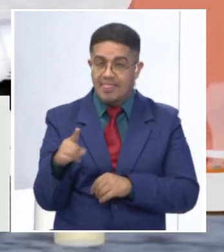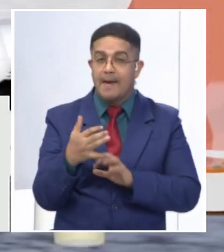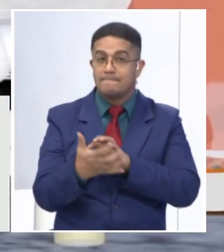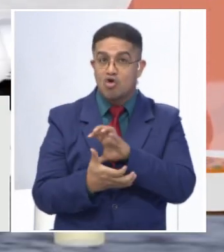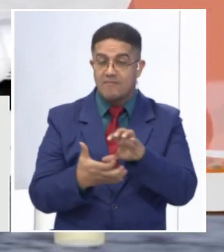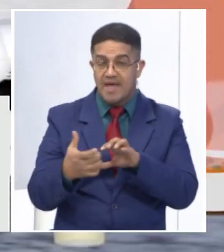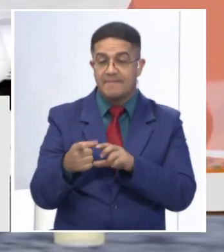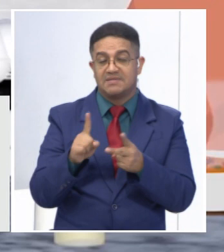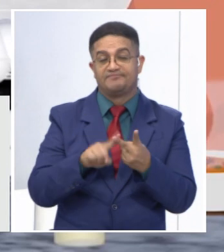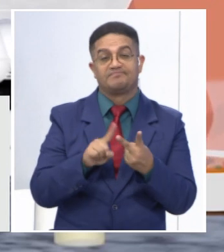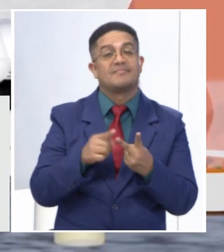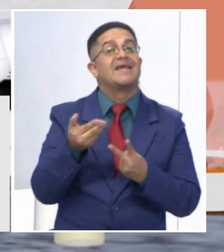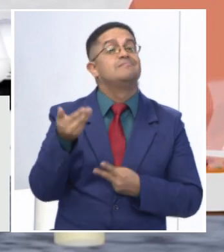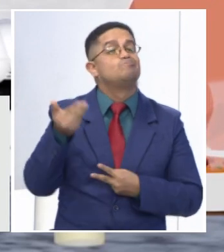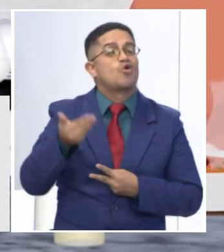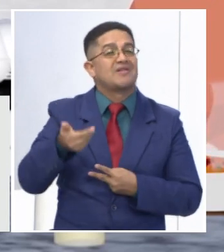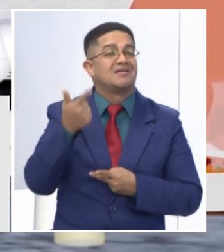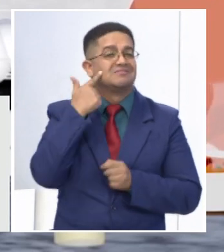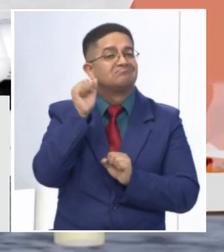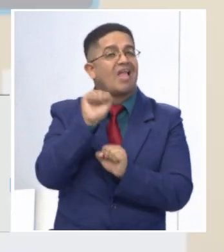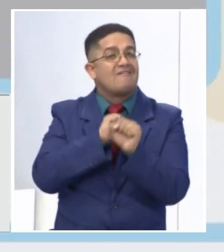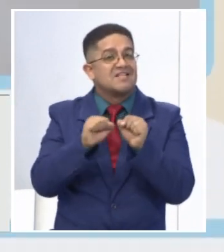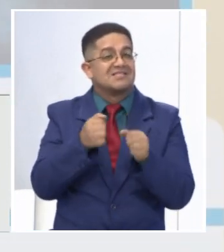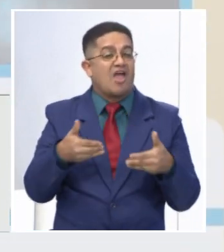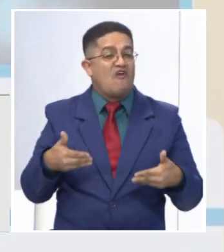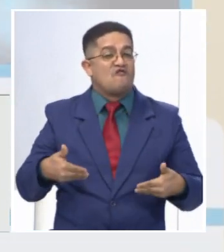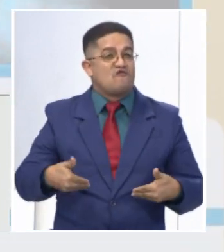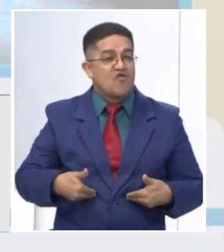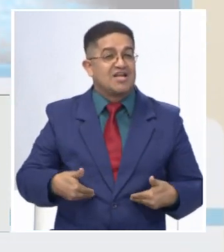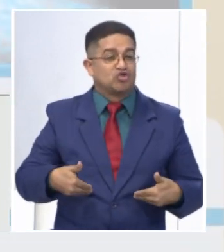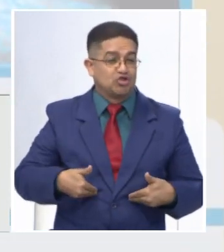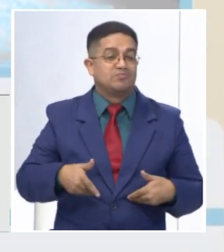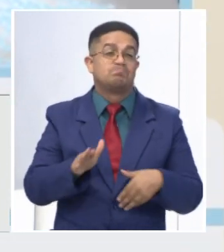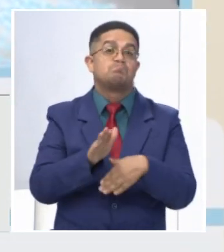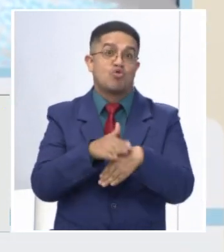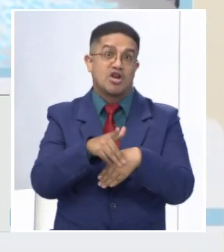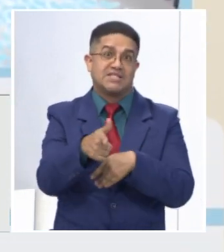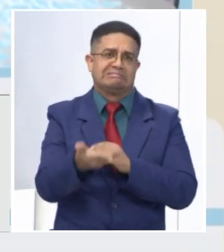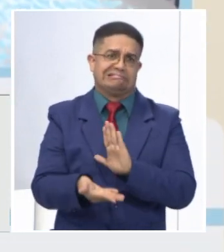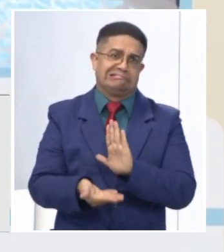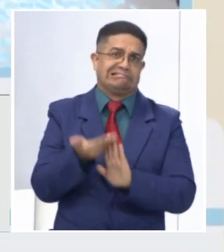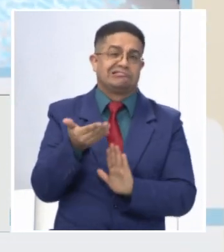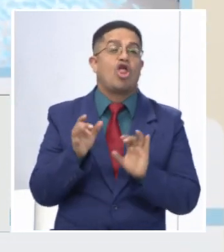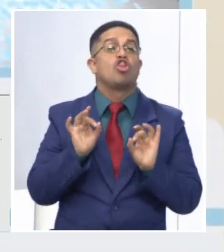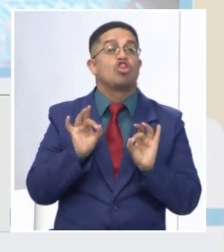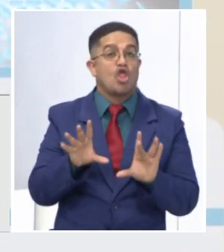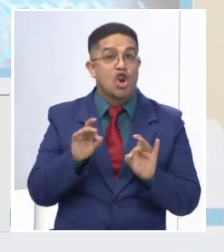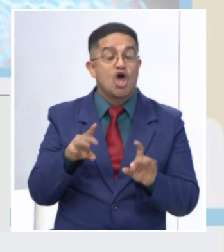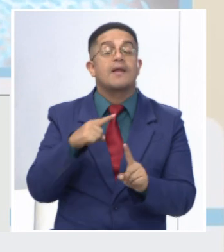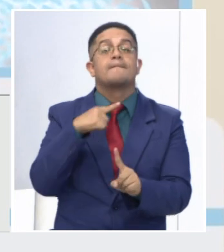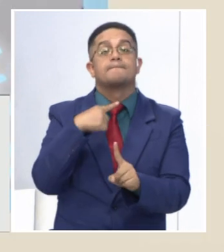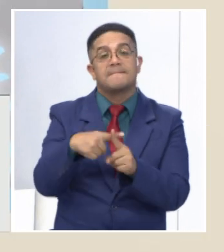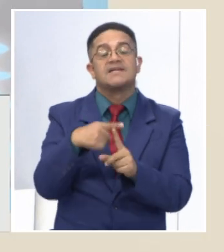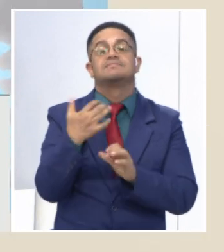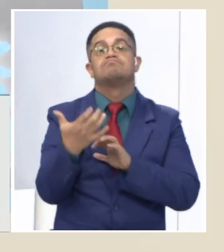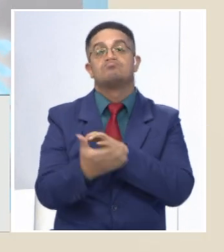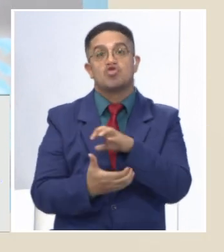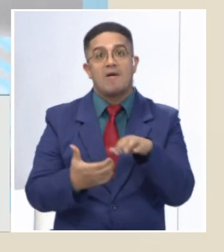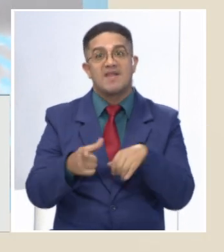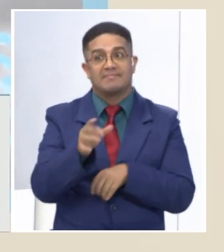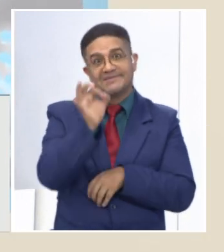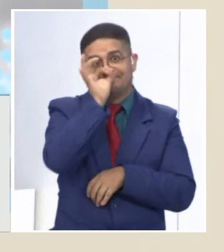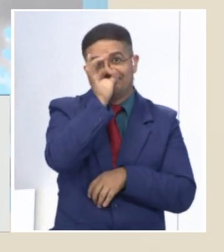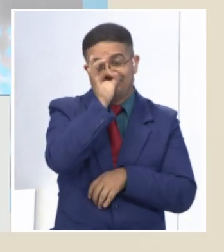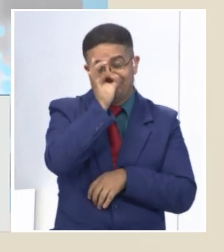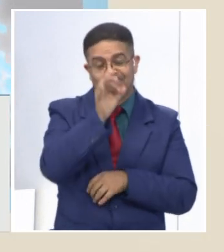importante evitar el esfuerzo excesivo, ya que esto nos puede empeorar el dolor y aumentar el riesgo de problemas como las fisuras